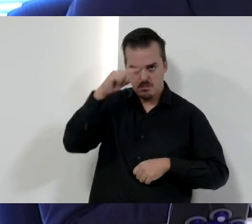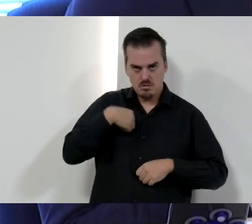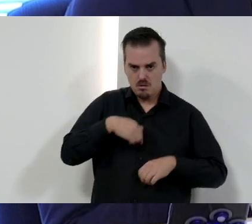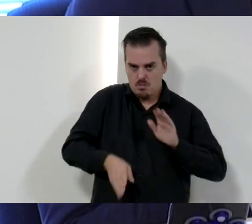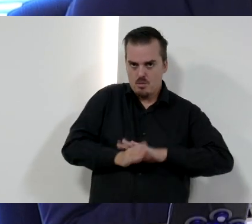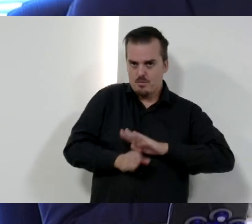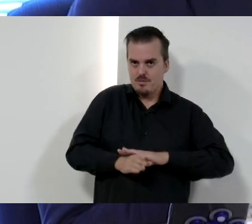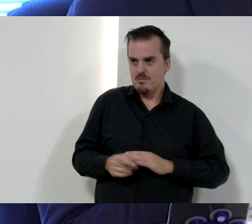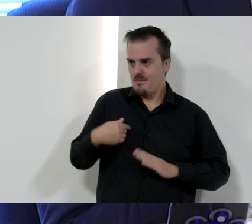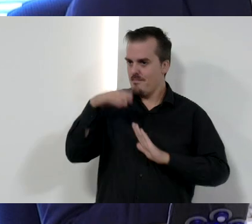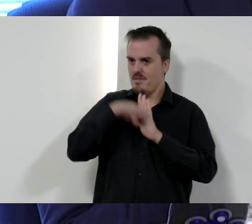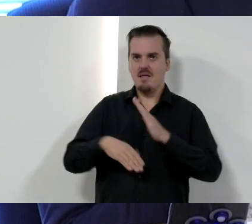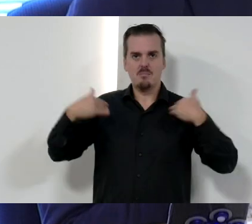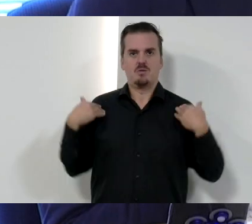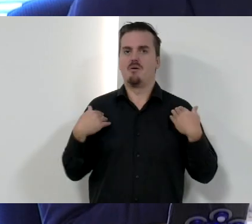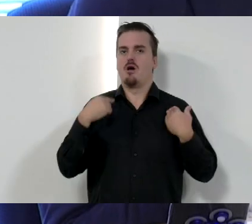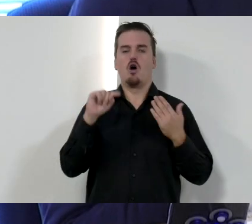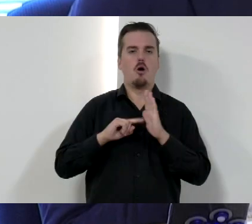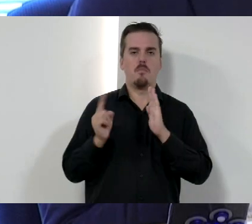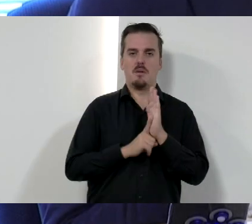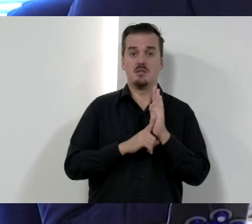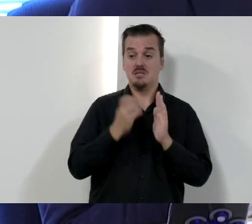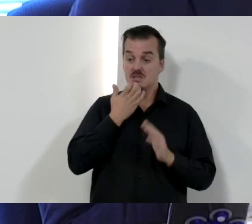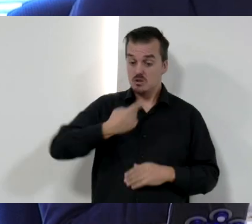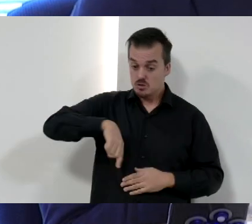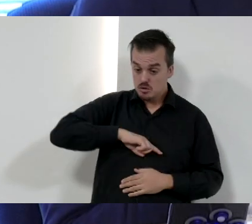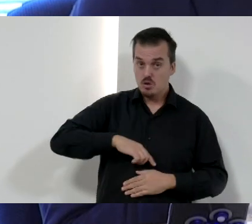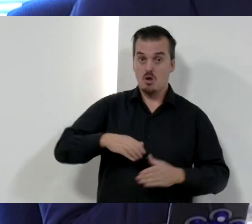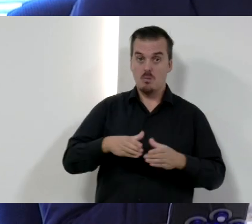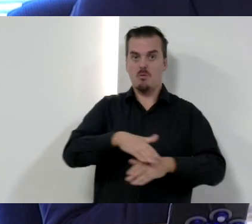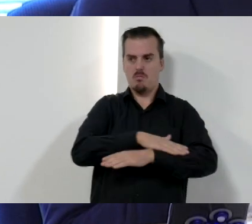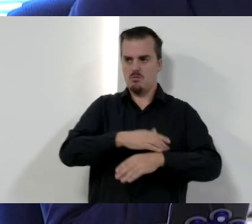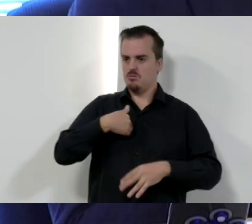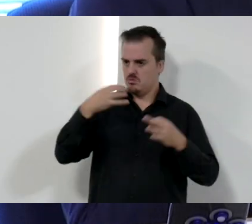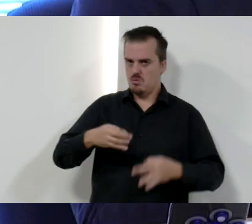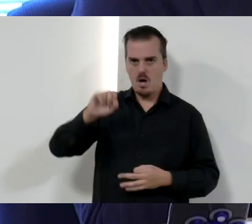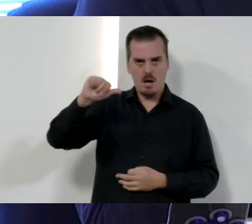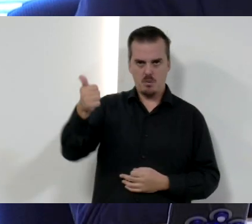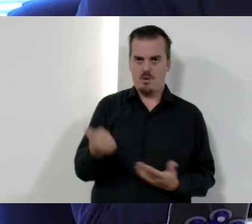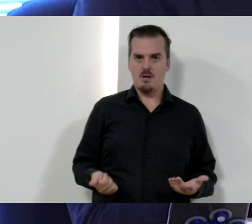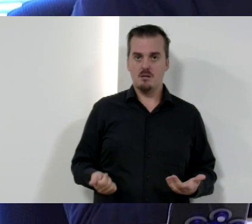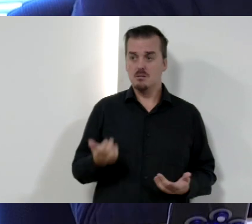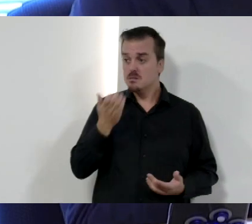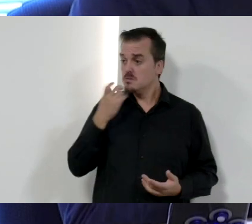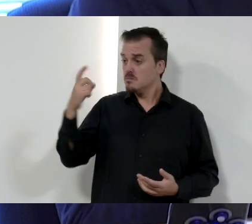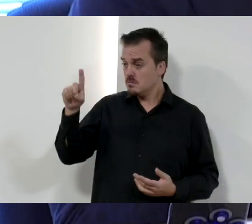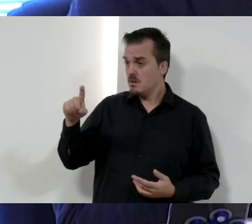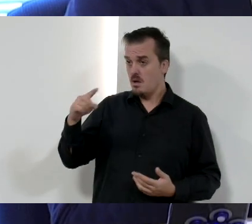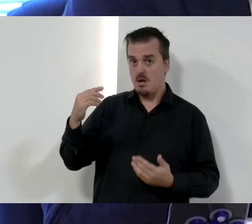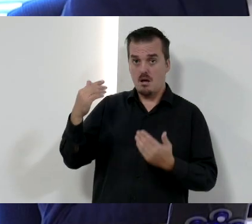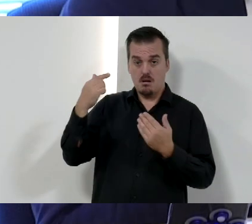Son medidas con total responsabilidad, que si nosotros fuésemos gobierno, las aprobaríamos. Y si ustedes nos hiciesen caso y se